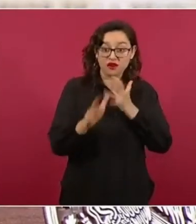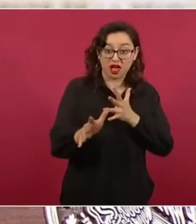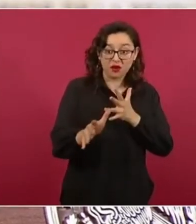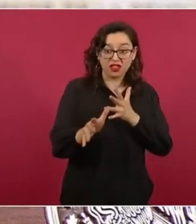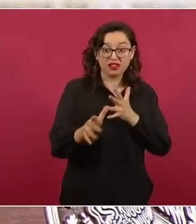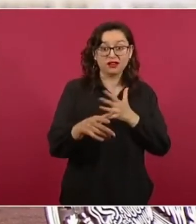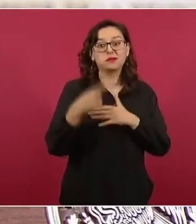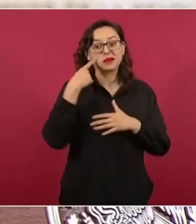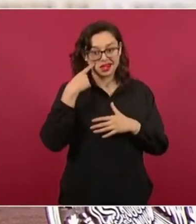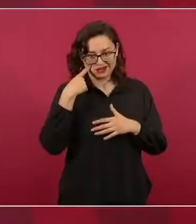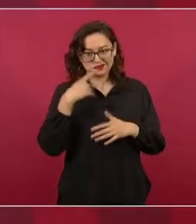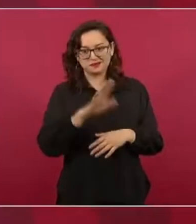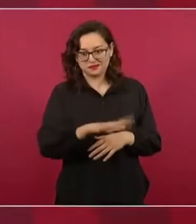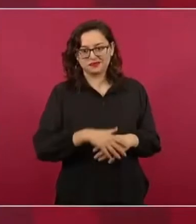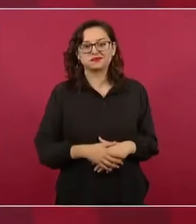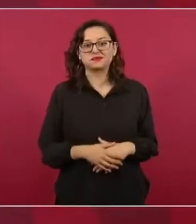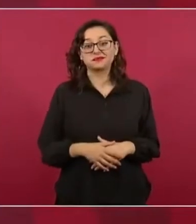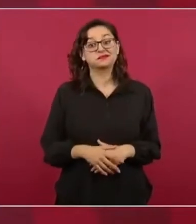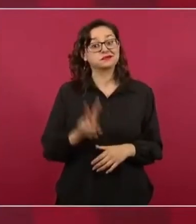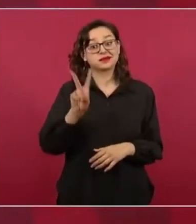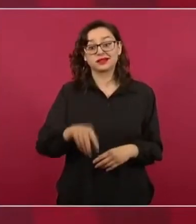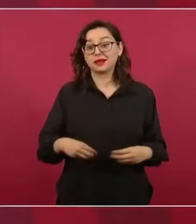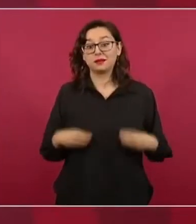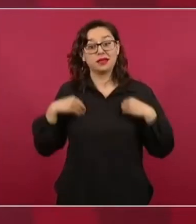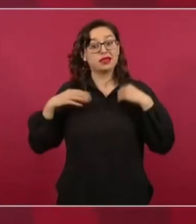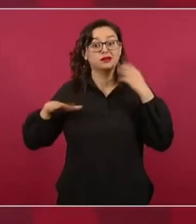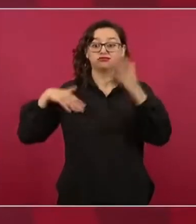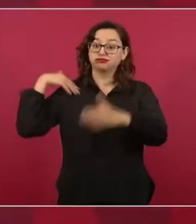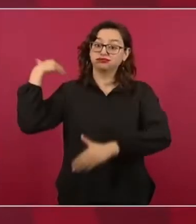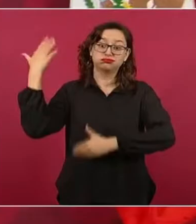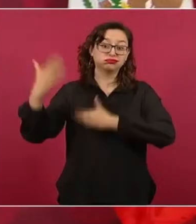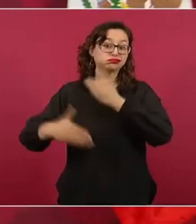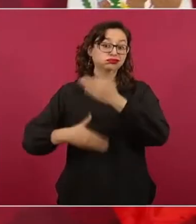cosas, las vueltas que da la vida.